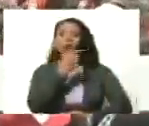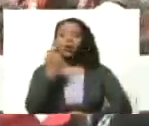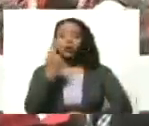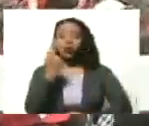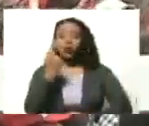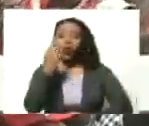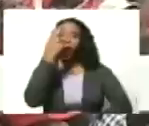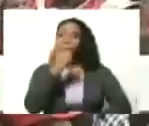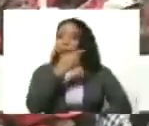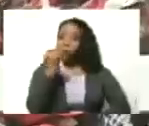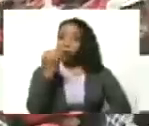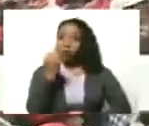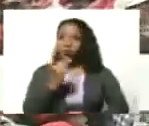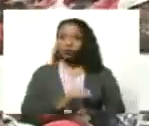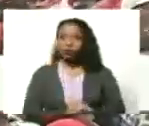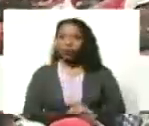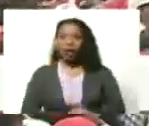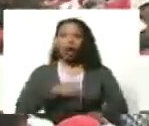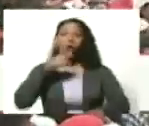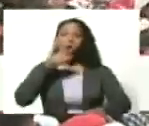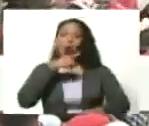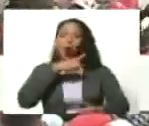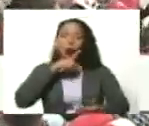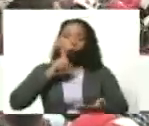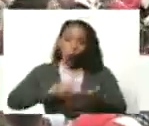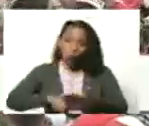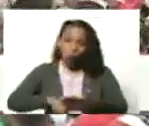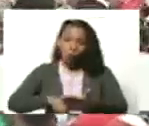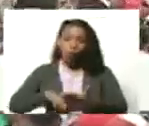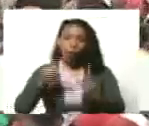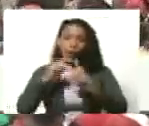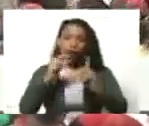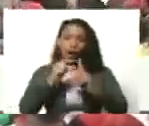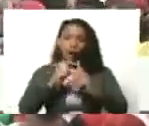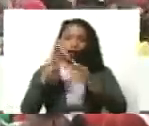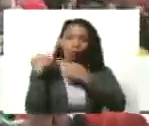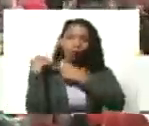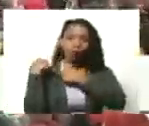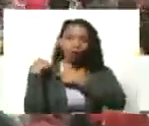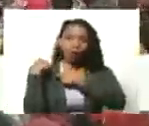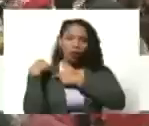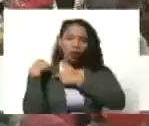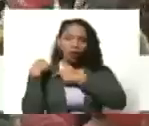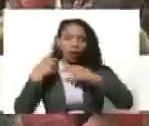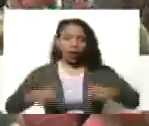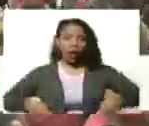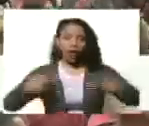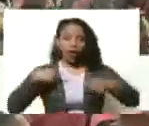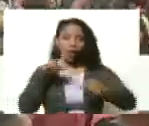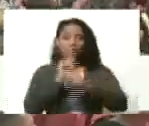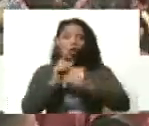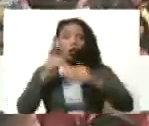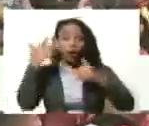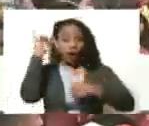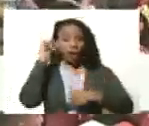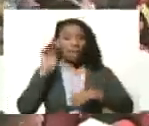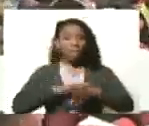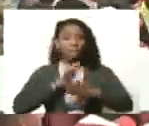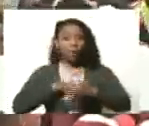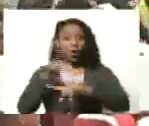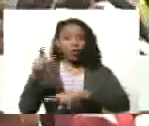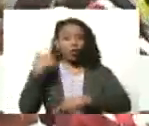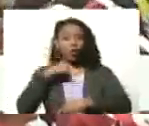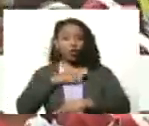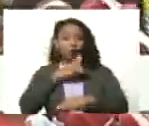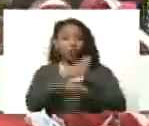se compromete y cumple. Y si es la vida, es lo único que uno tiene. Por eso nosotros salimos un 4